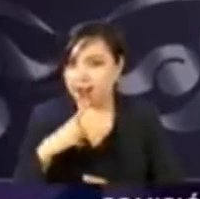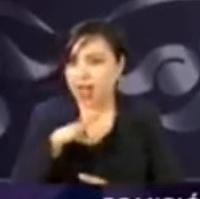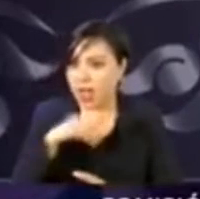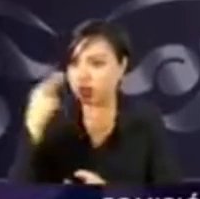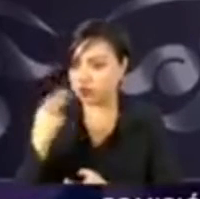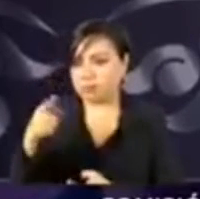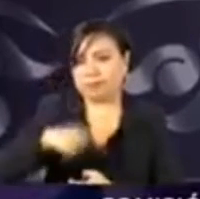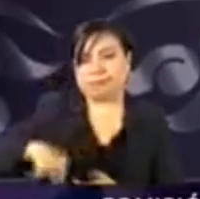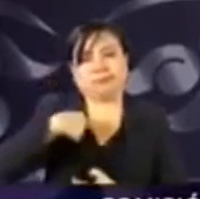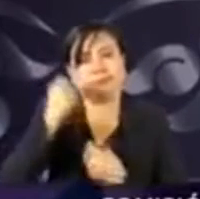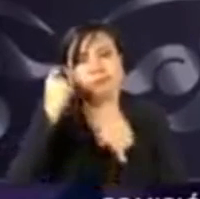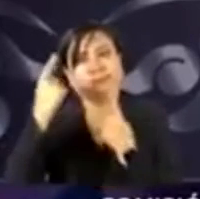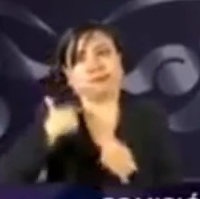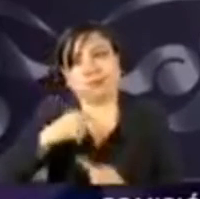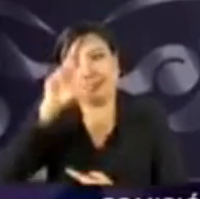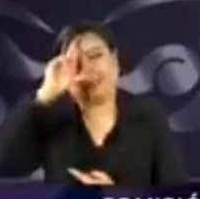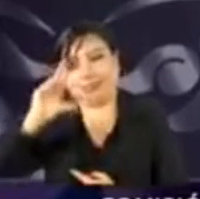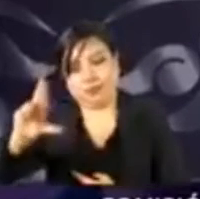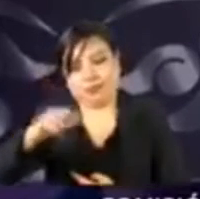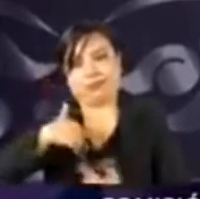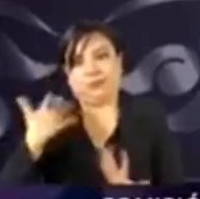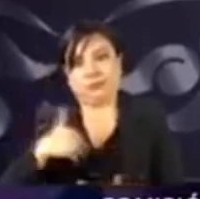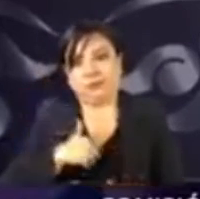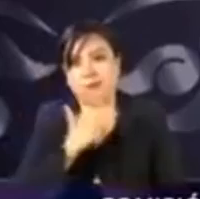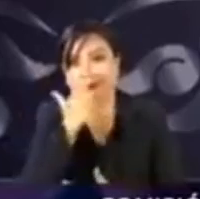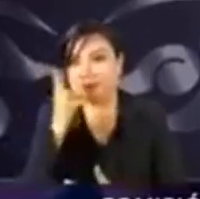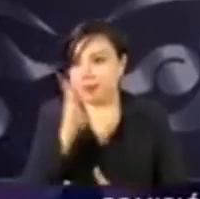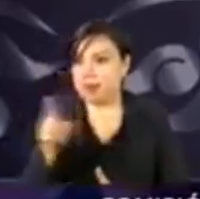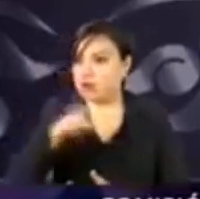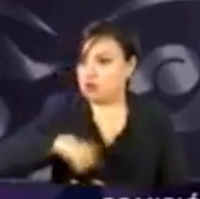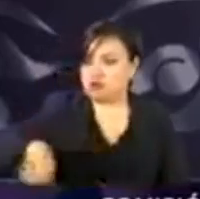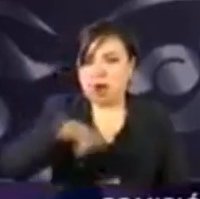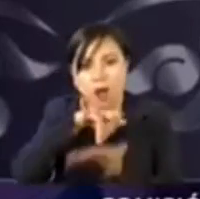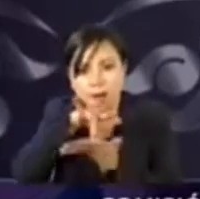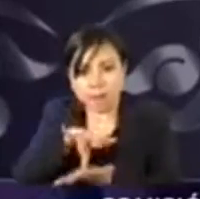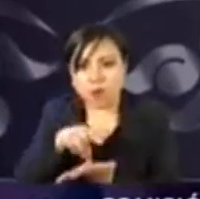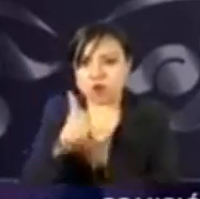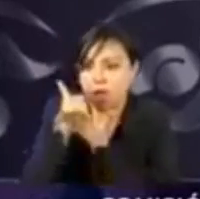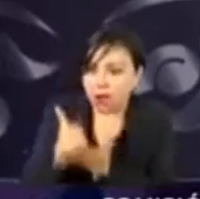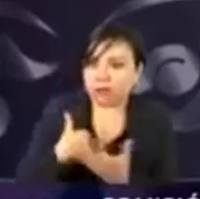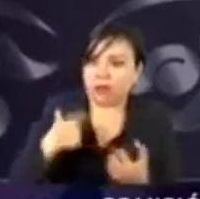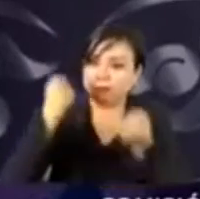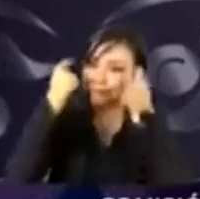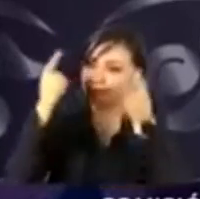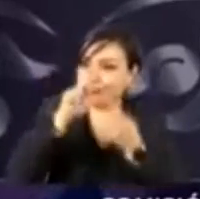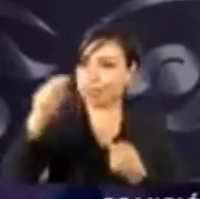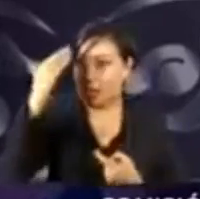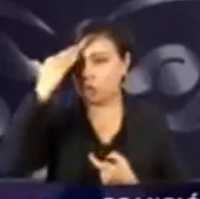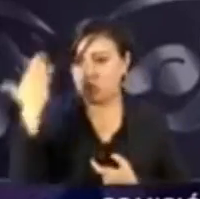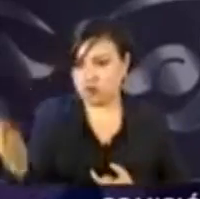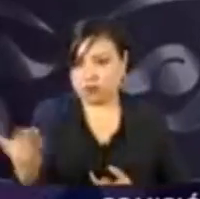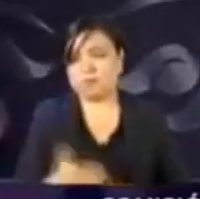nos queda más que decir, estamos para apoyarlos, para ayudarlos y reconocerlos.